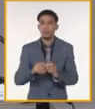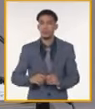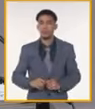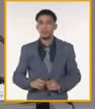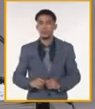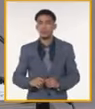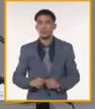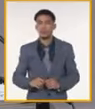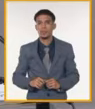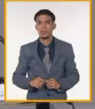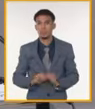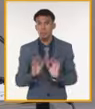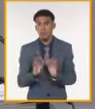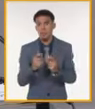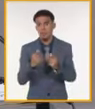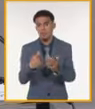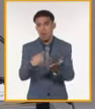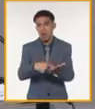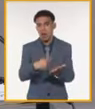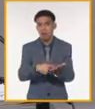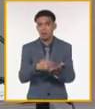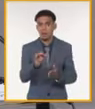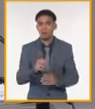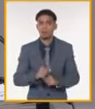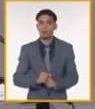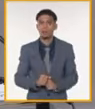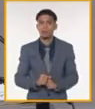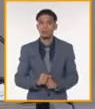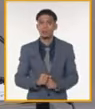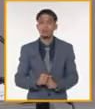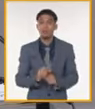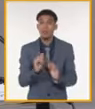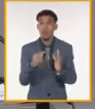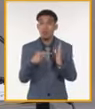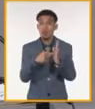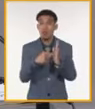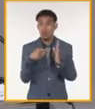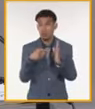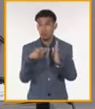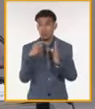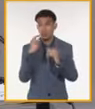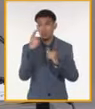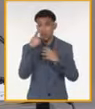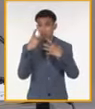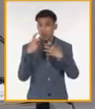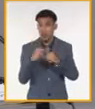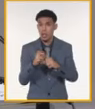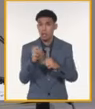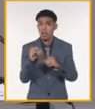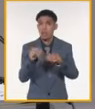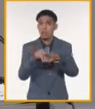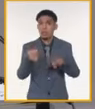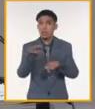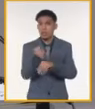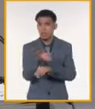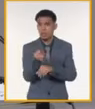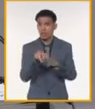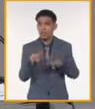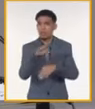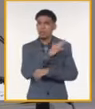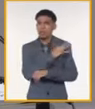través del del presupuesto y creo que en este elemento tanto el ministro Joaquín como la ministra Marta han hecho